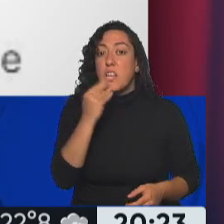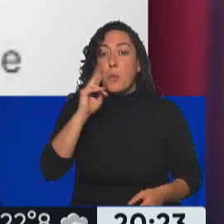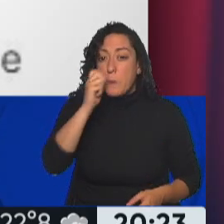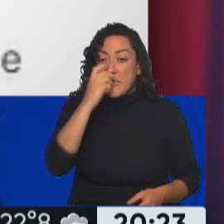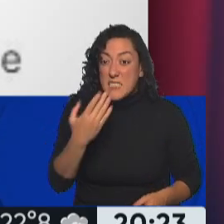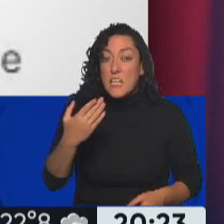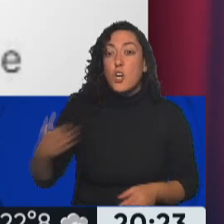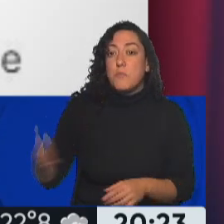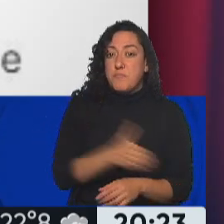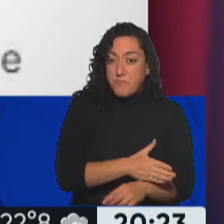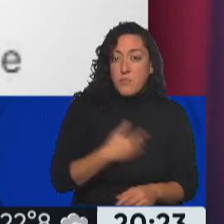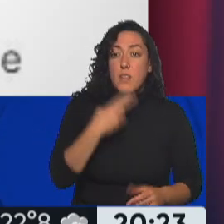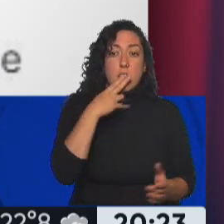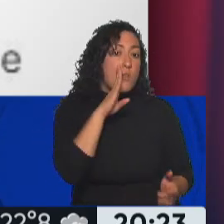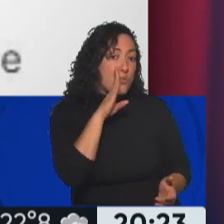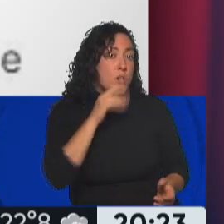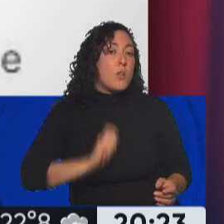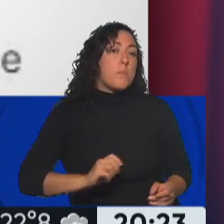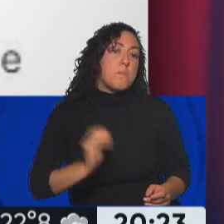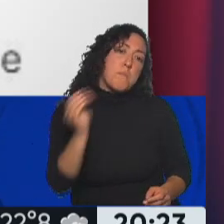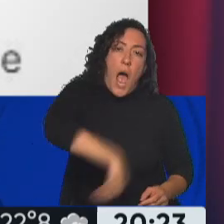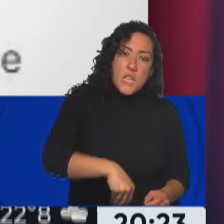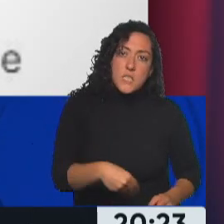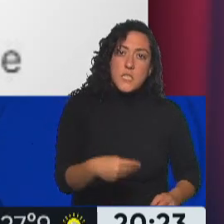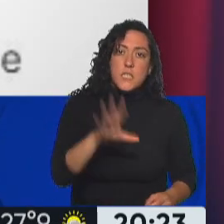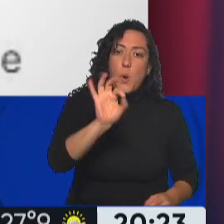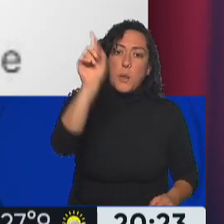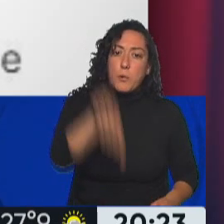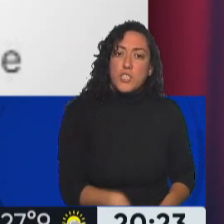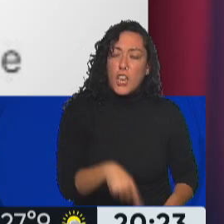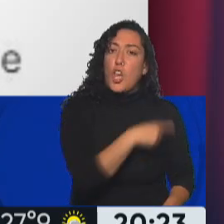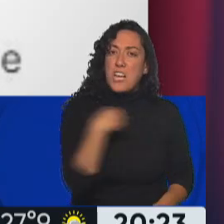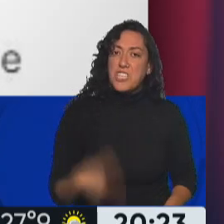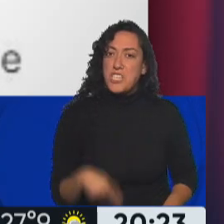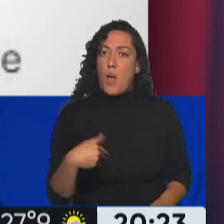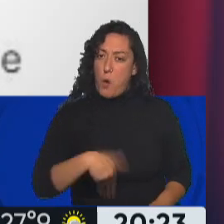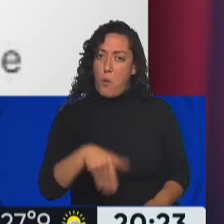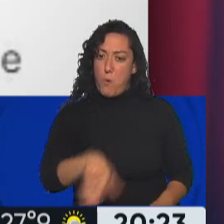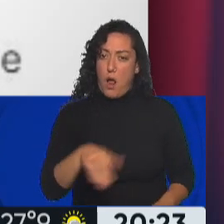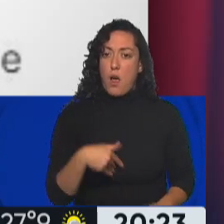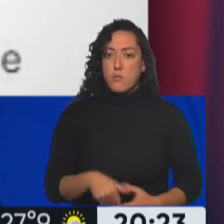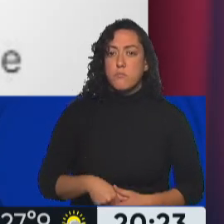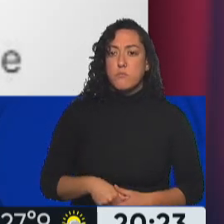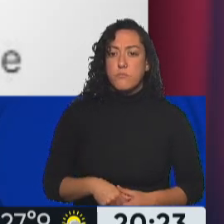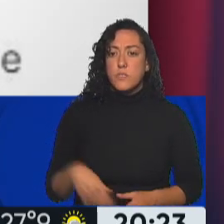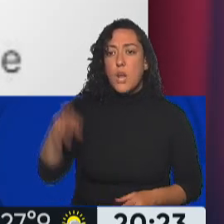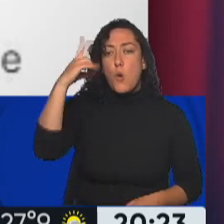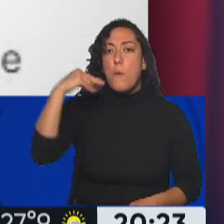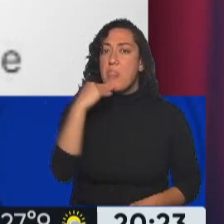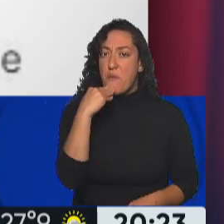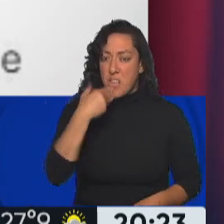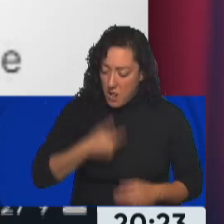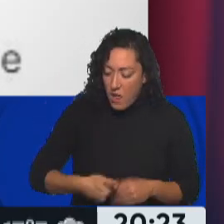Estados Unidos impondrá aranceles adicionales del 50% a China a partir del 9 de